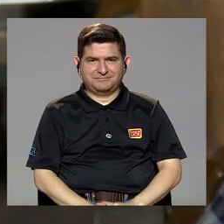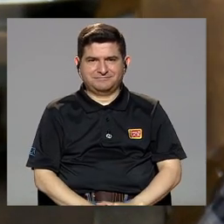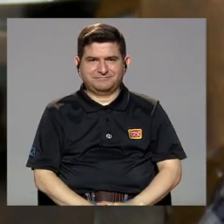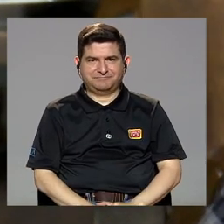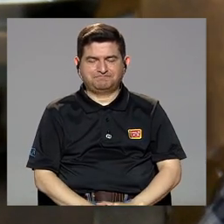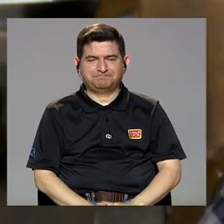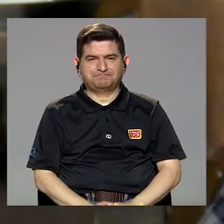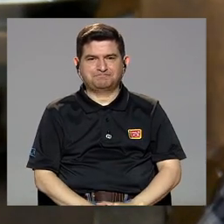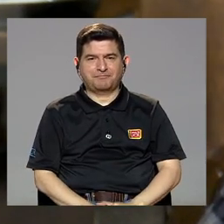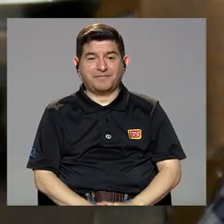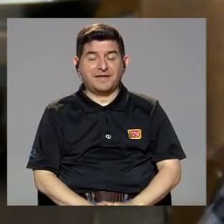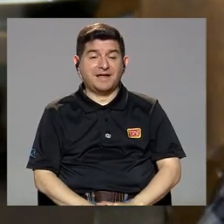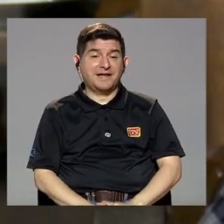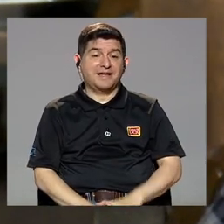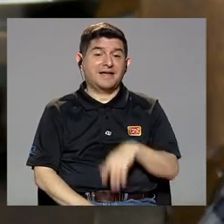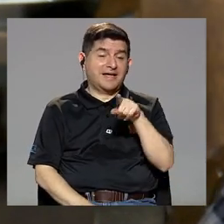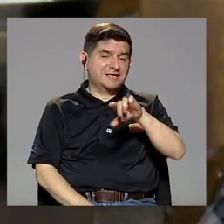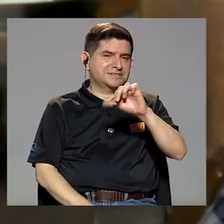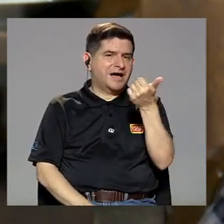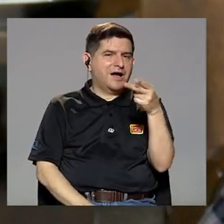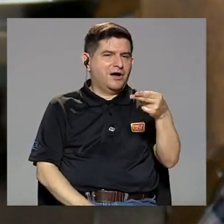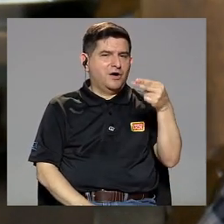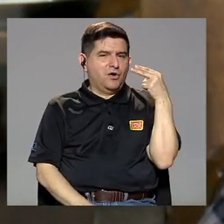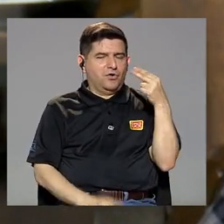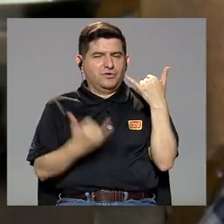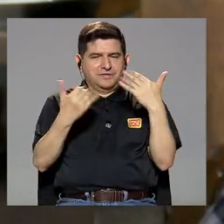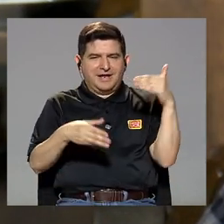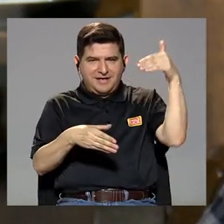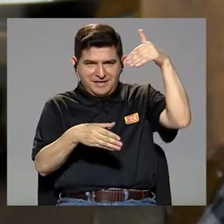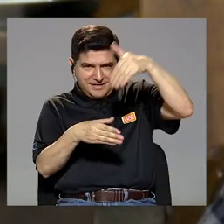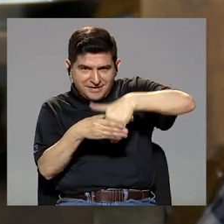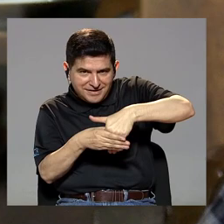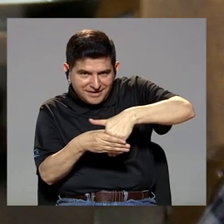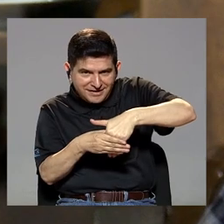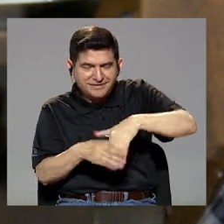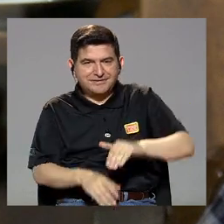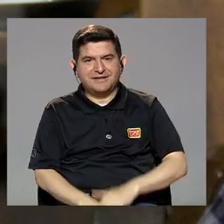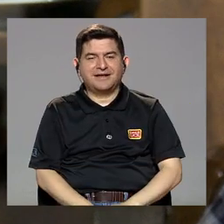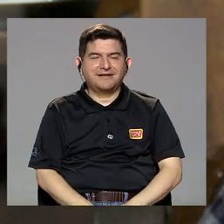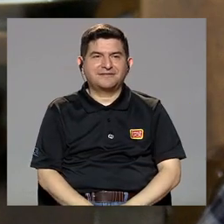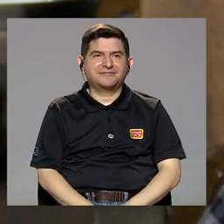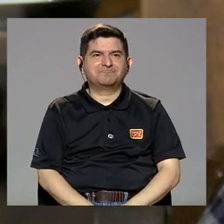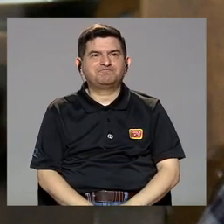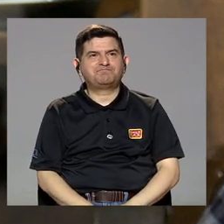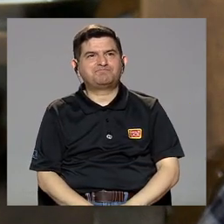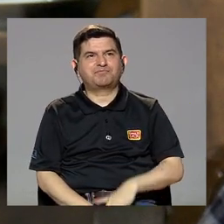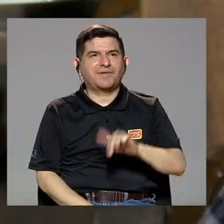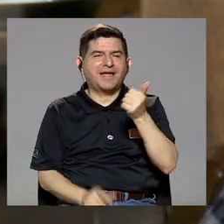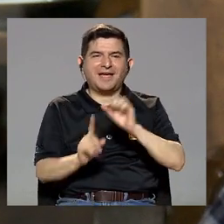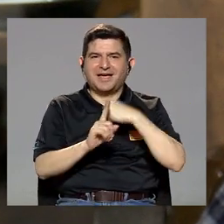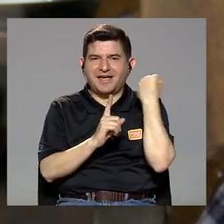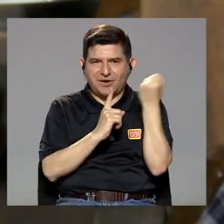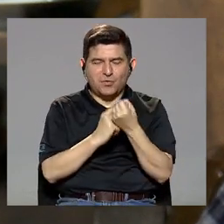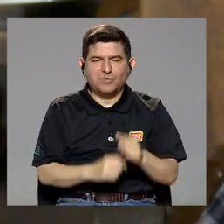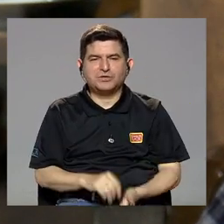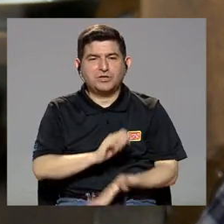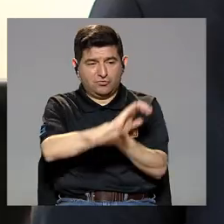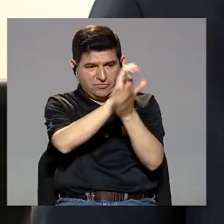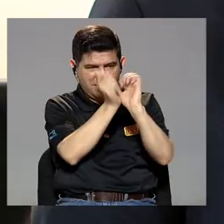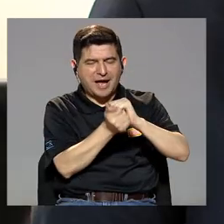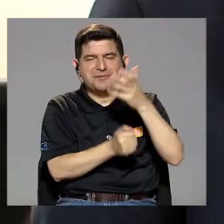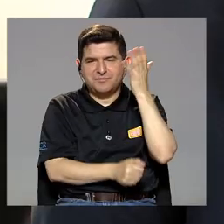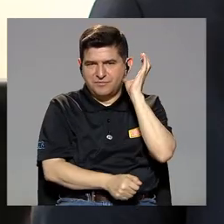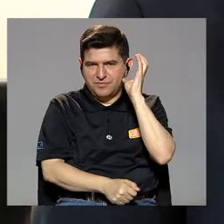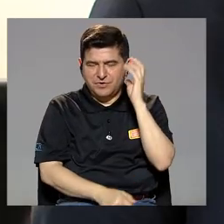bueno es esta historia ya estar metiéndonos en otro asunto que es cómo ha cambiado la radio y